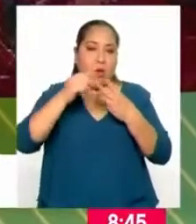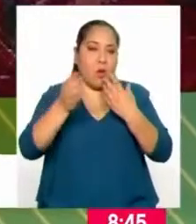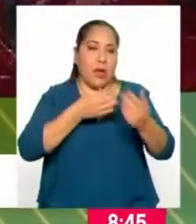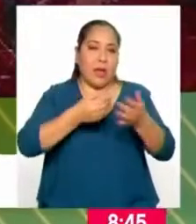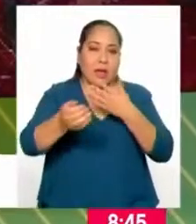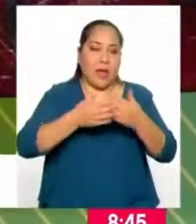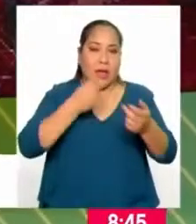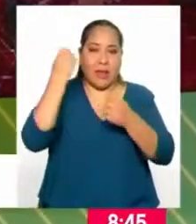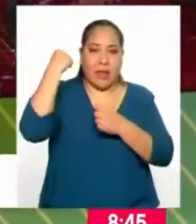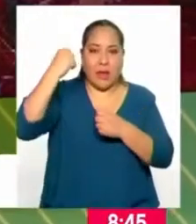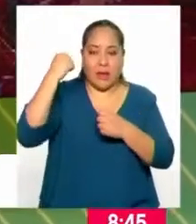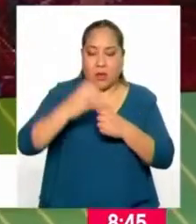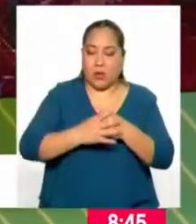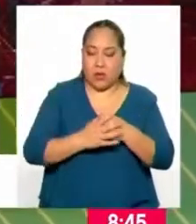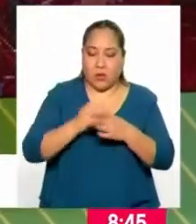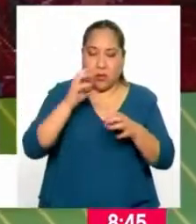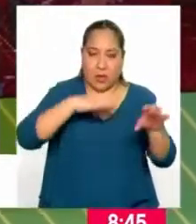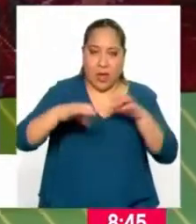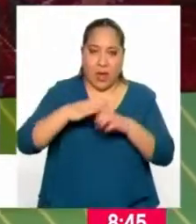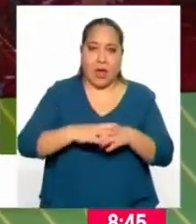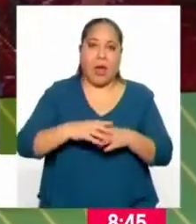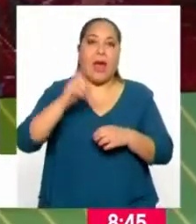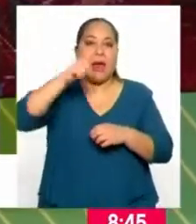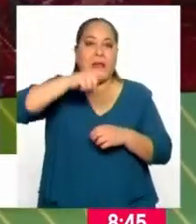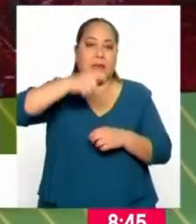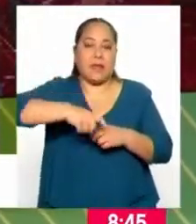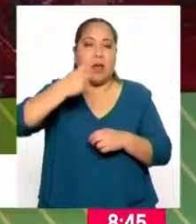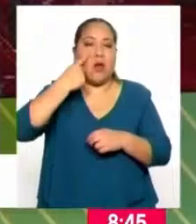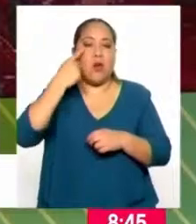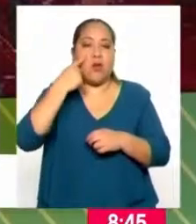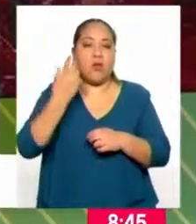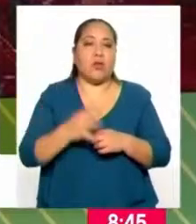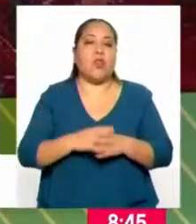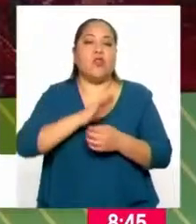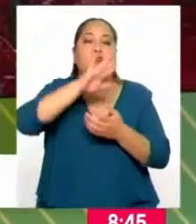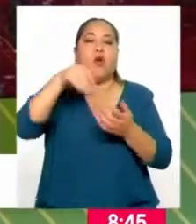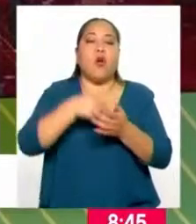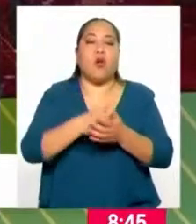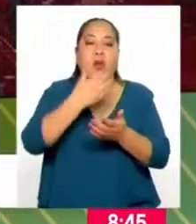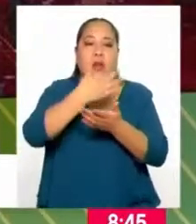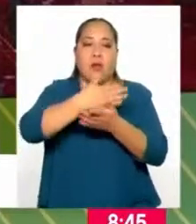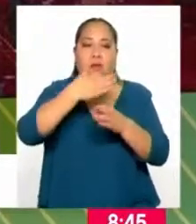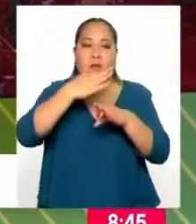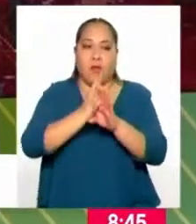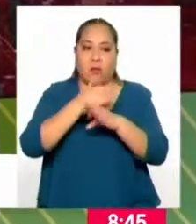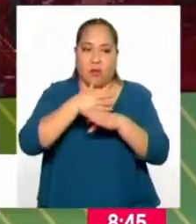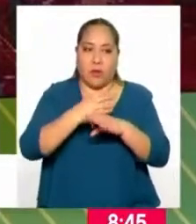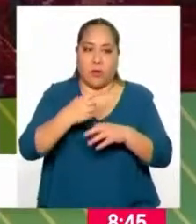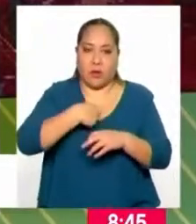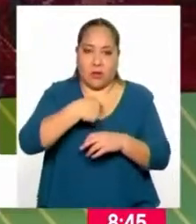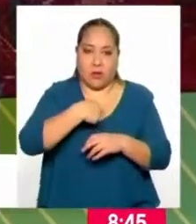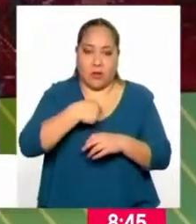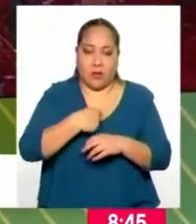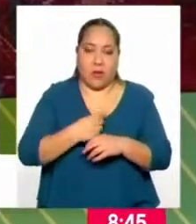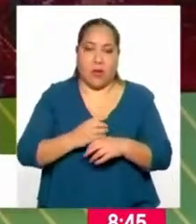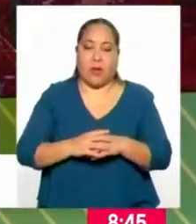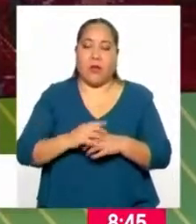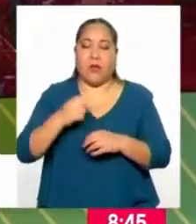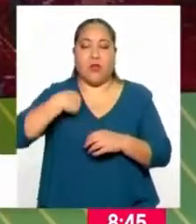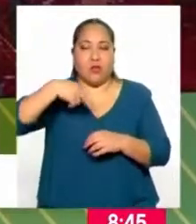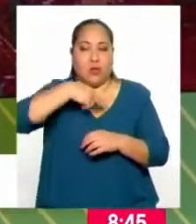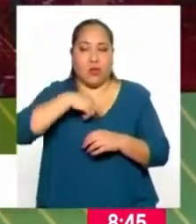poder conocer todos los elementos que soportan la imputación de una alegada, pero a nuestro criterio